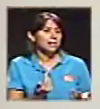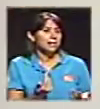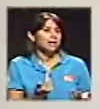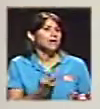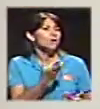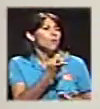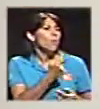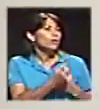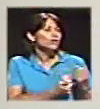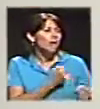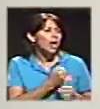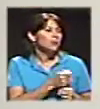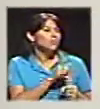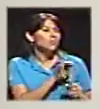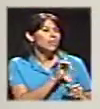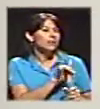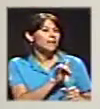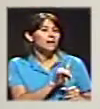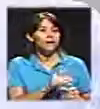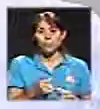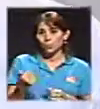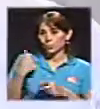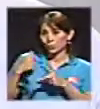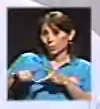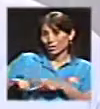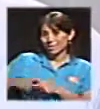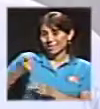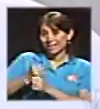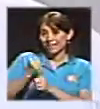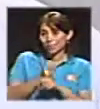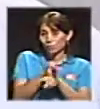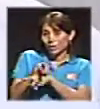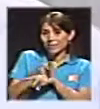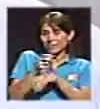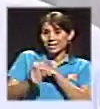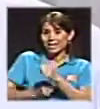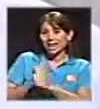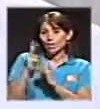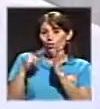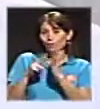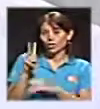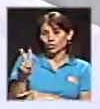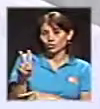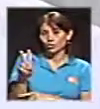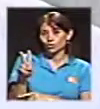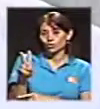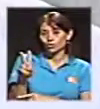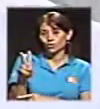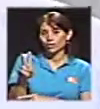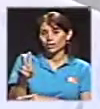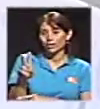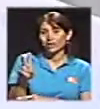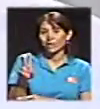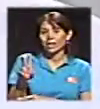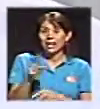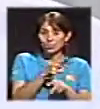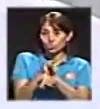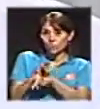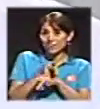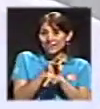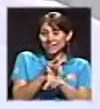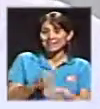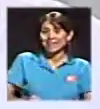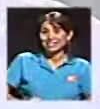¿cuántos años tiene ya de estar? Yo inicié mis funciones en la superintendencia en el 2002. Uh-huh. La superintendencia existe